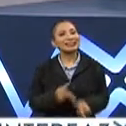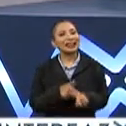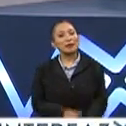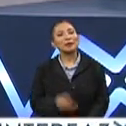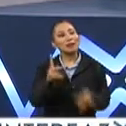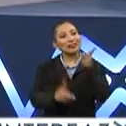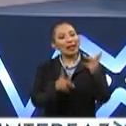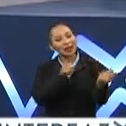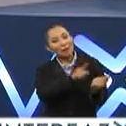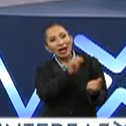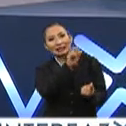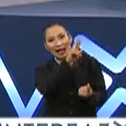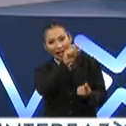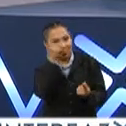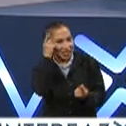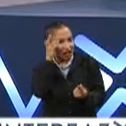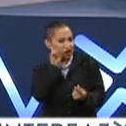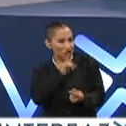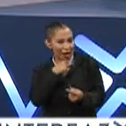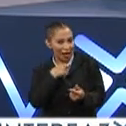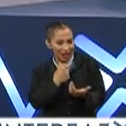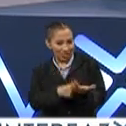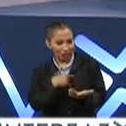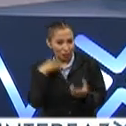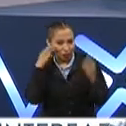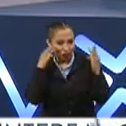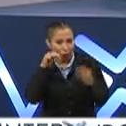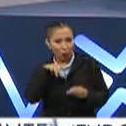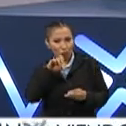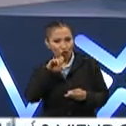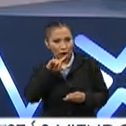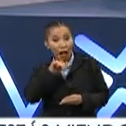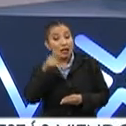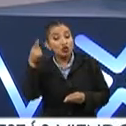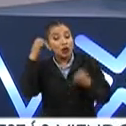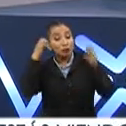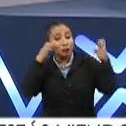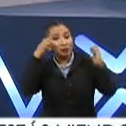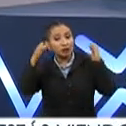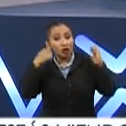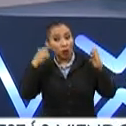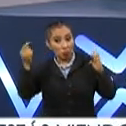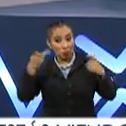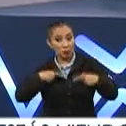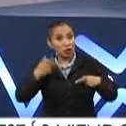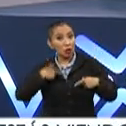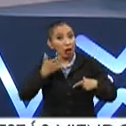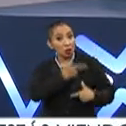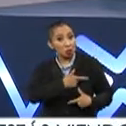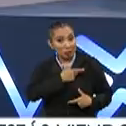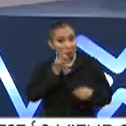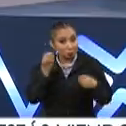Continuamos platicando con Sara, la directora del MUNAL, y una exposición que ha generado bastante